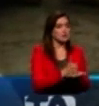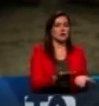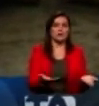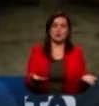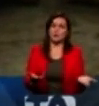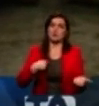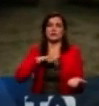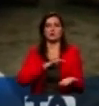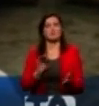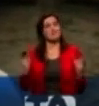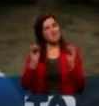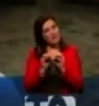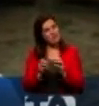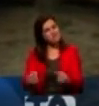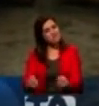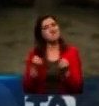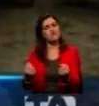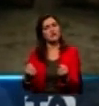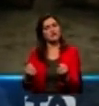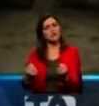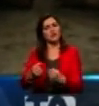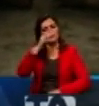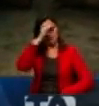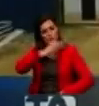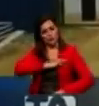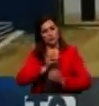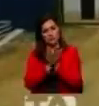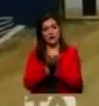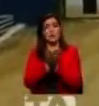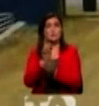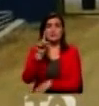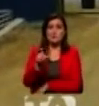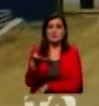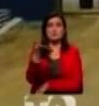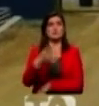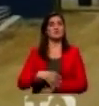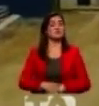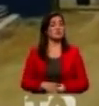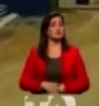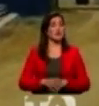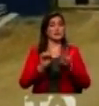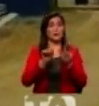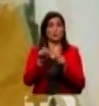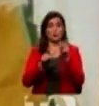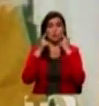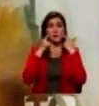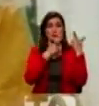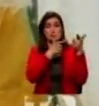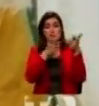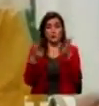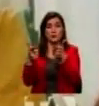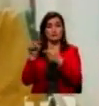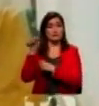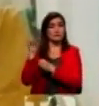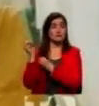nosotros queremos más marinos que estén dentro del mar. En el retén del puerto, 6 personas cuidan la costa. Fuera de